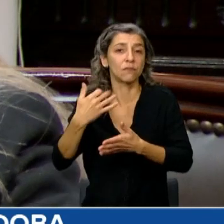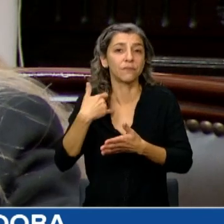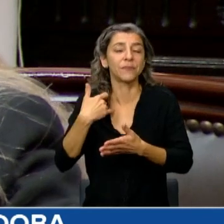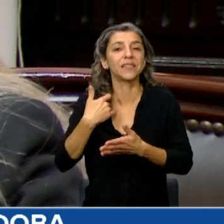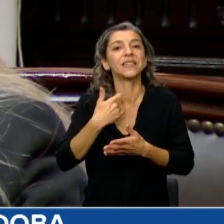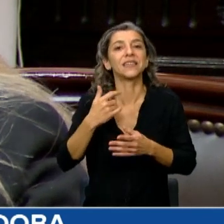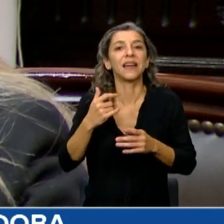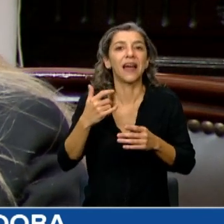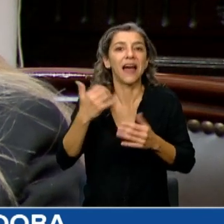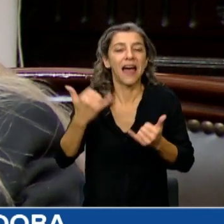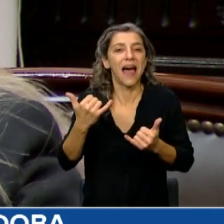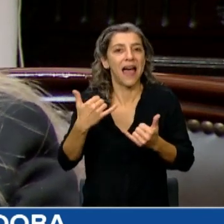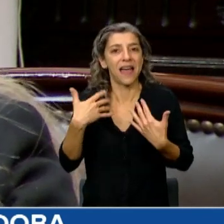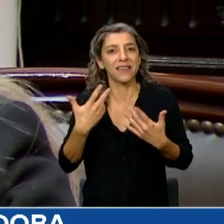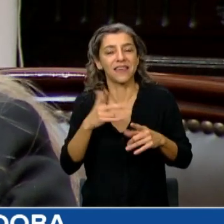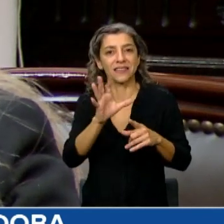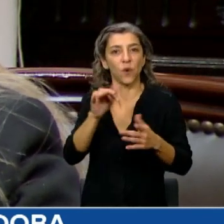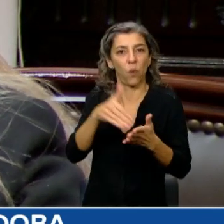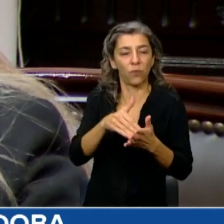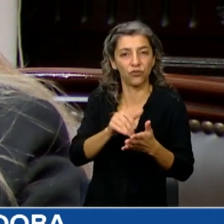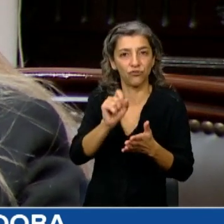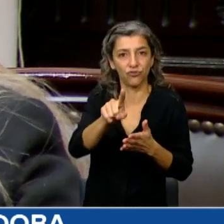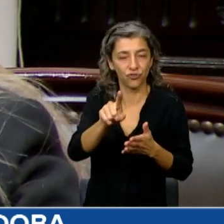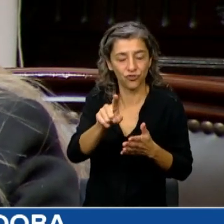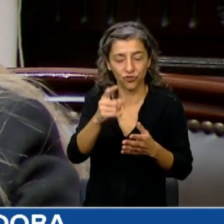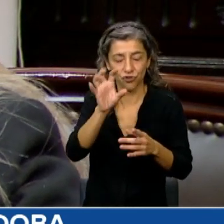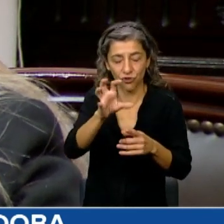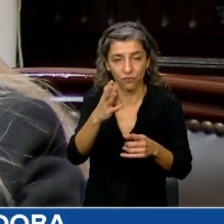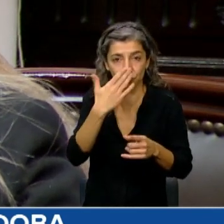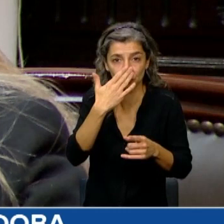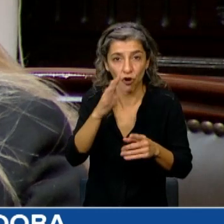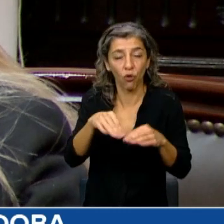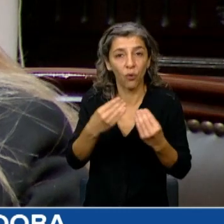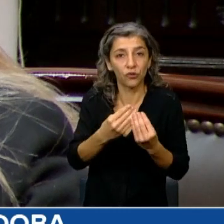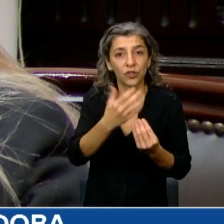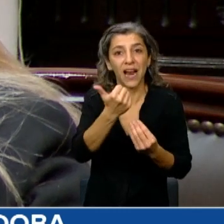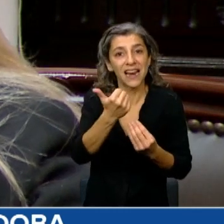la provincia de Córdoba. Y básicamente está relacionada a 6 municipios y 2